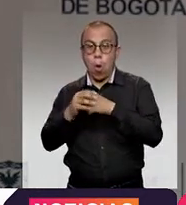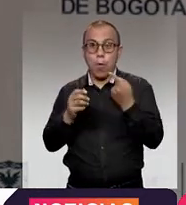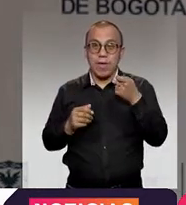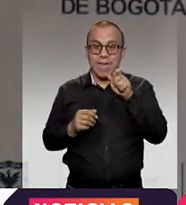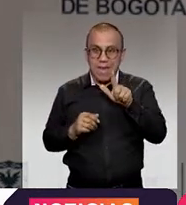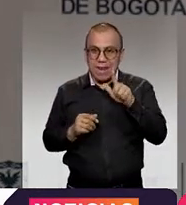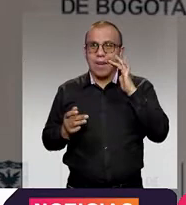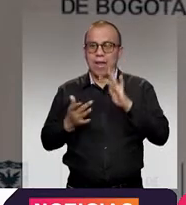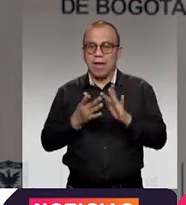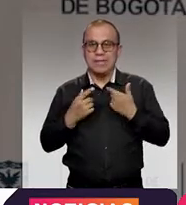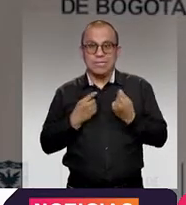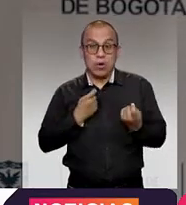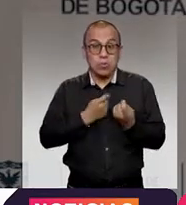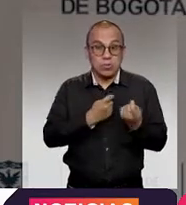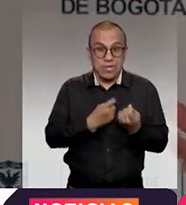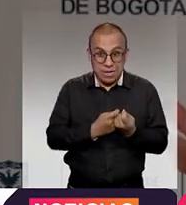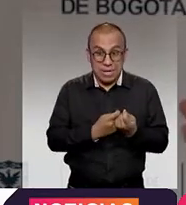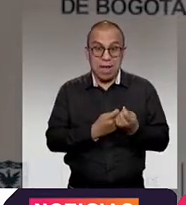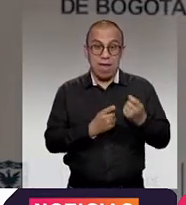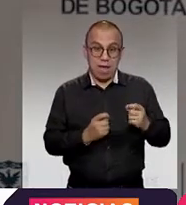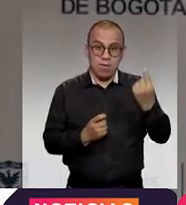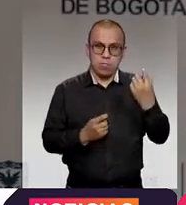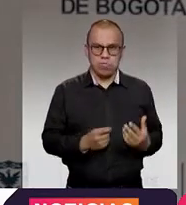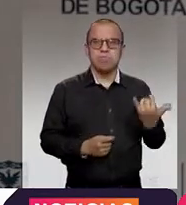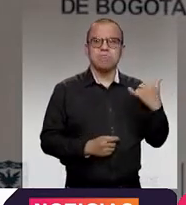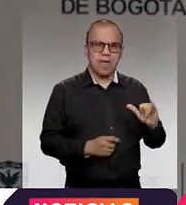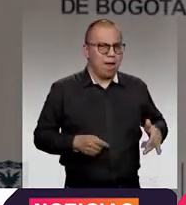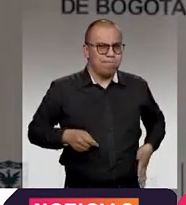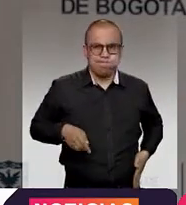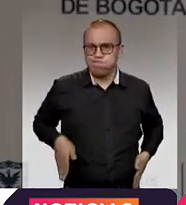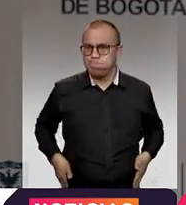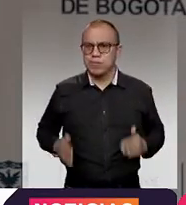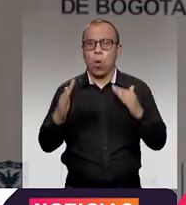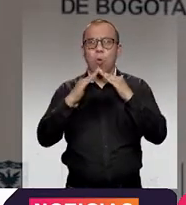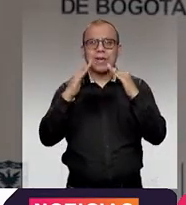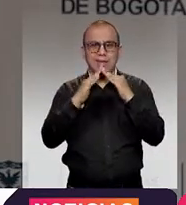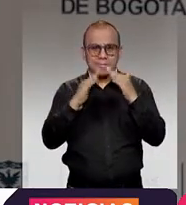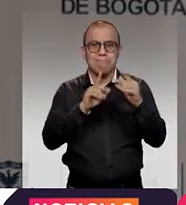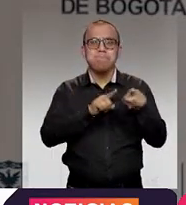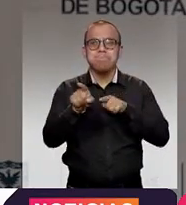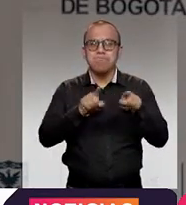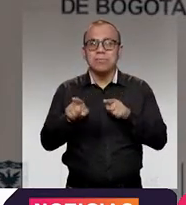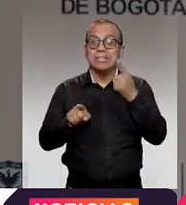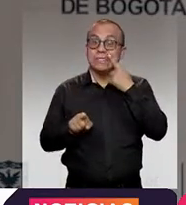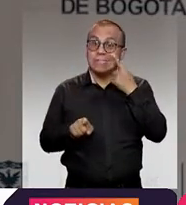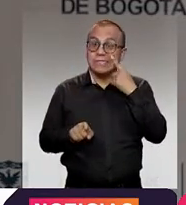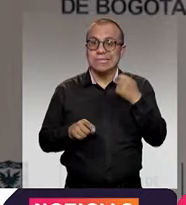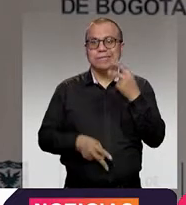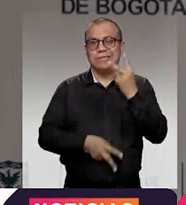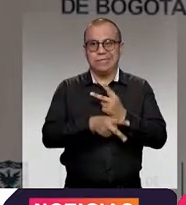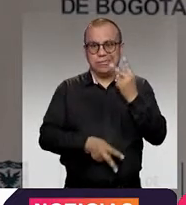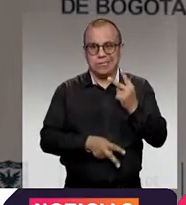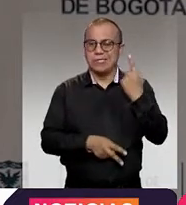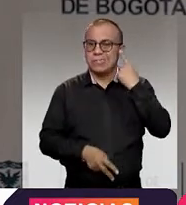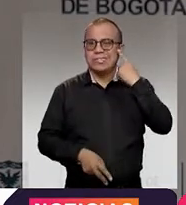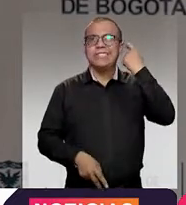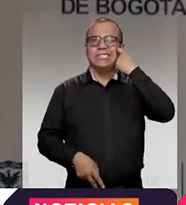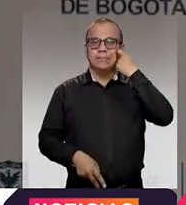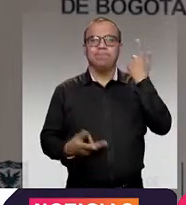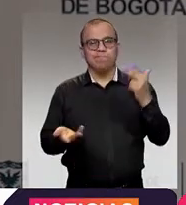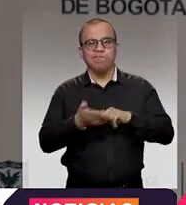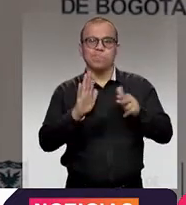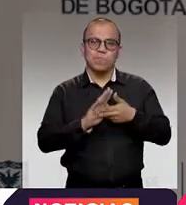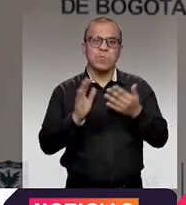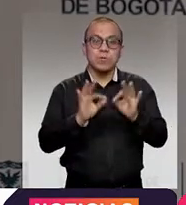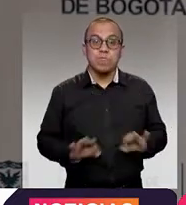acercamos un alcohol glicerinado de los que ya tenemos en todas las casas, se constituye un riesgo adicional. Puede